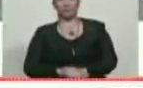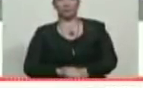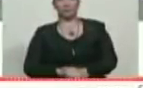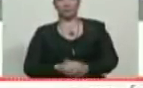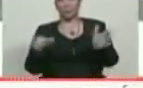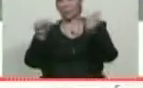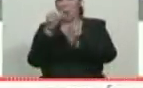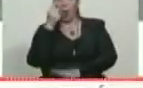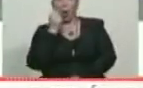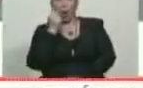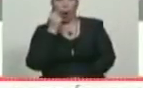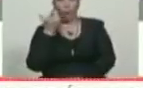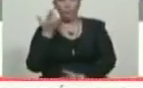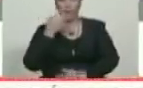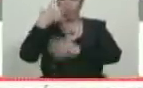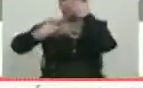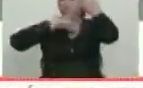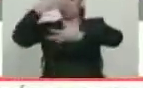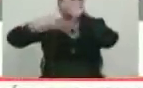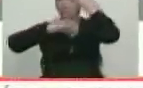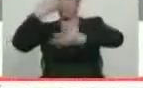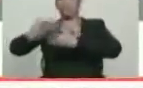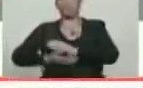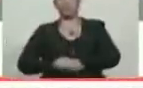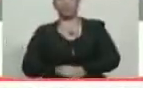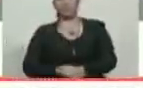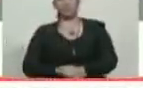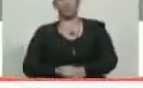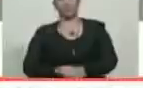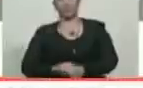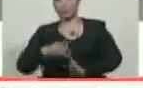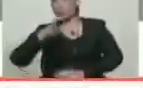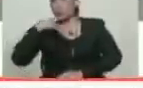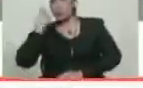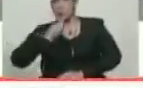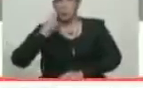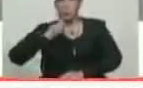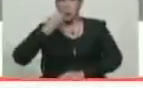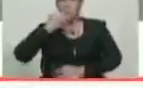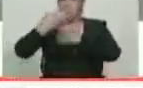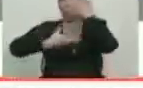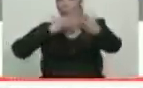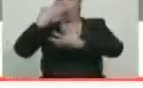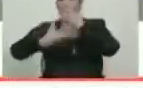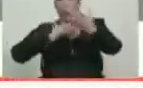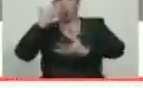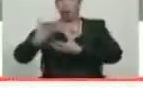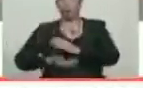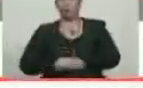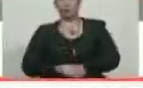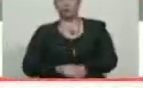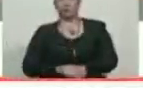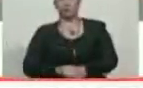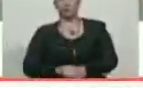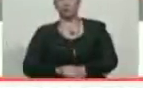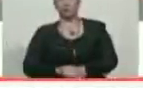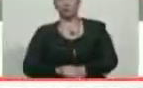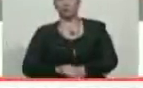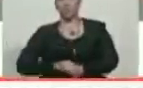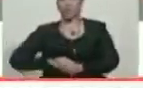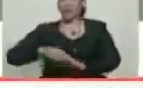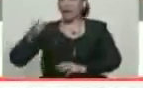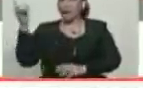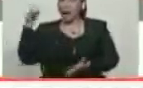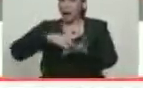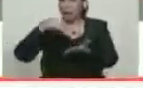¿Dónde están los hombres de Carabobo? ¿Dónde está la juventud de Carabobo? ¿Dónde está Carabobo